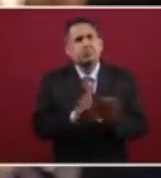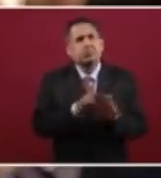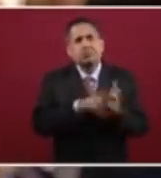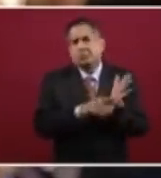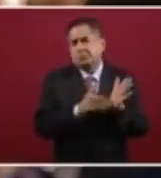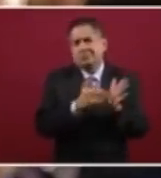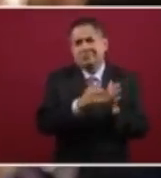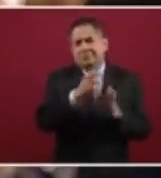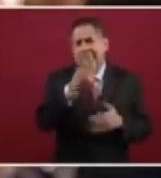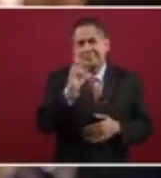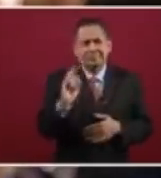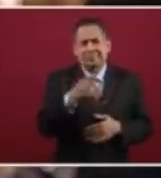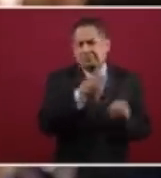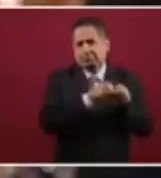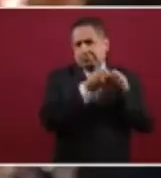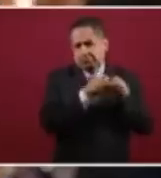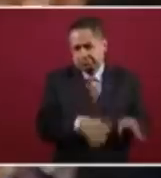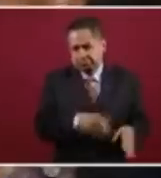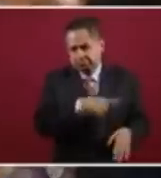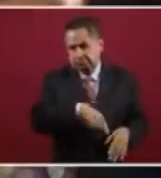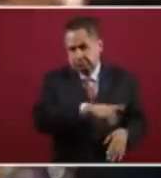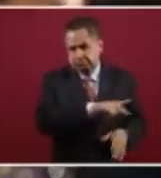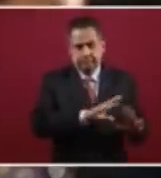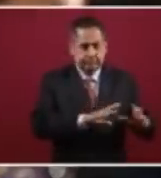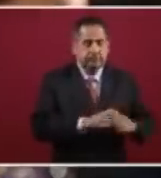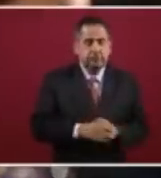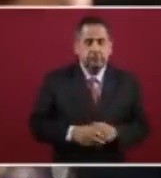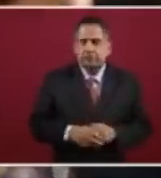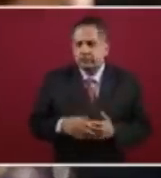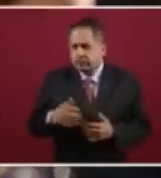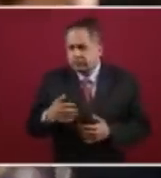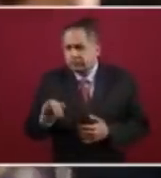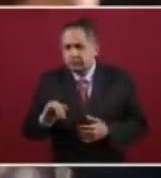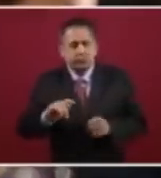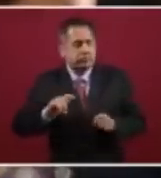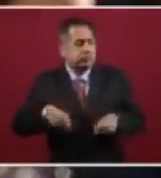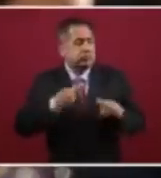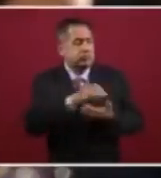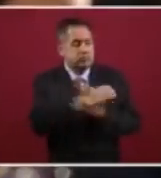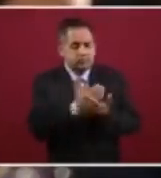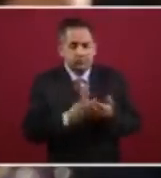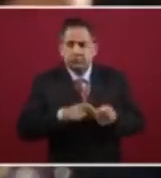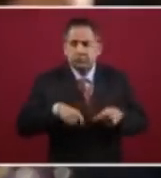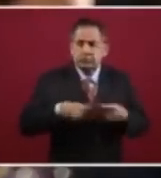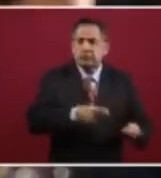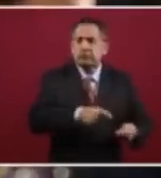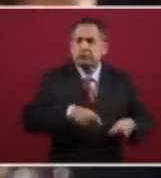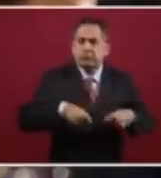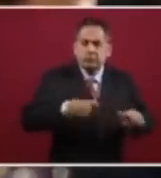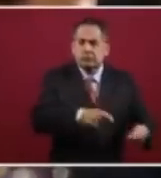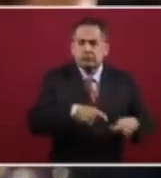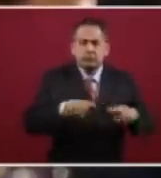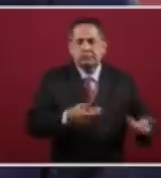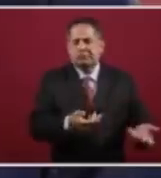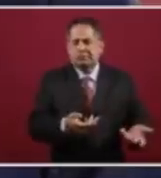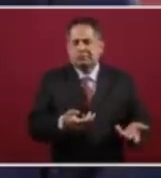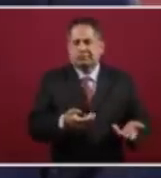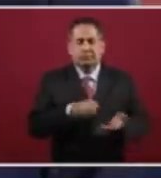millones de dólares. Lo más sorprendente es que le han renovado contratos en esta nueva administración, como el número